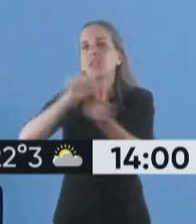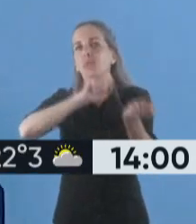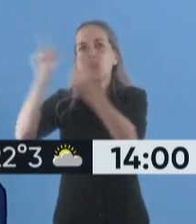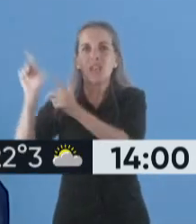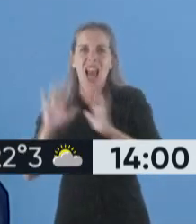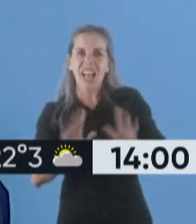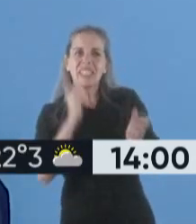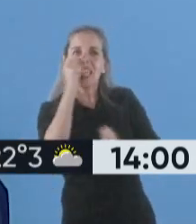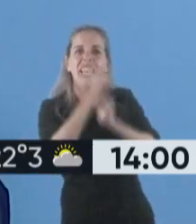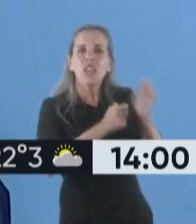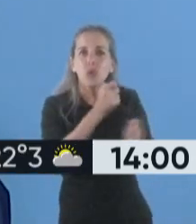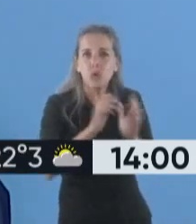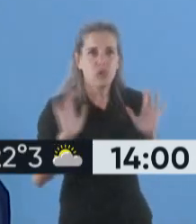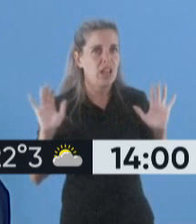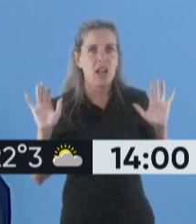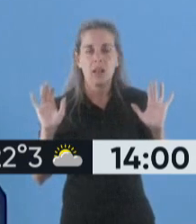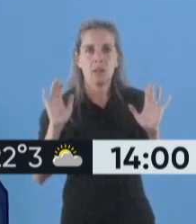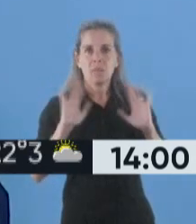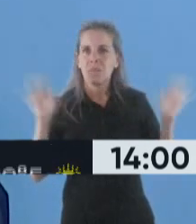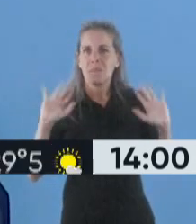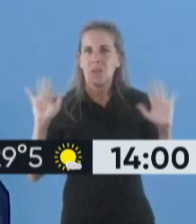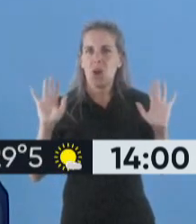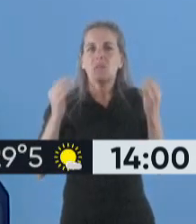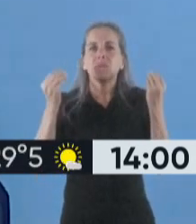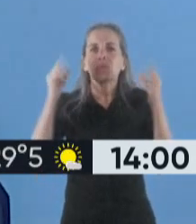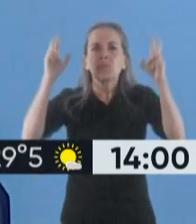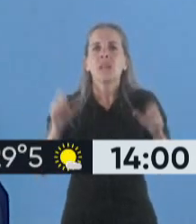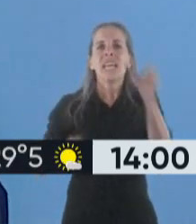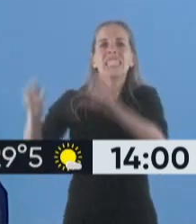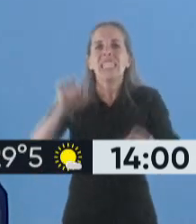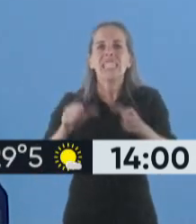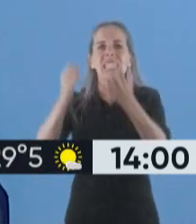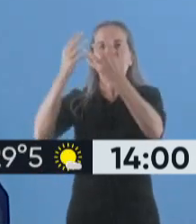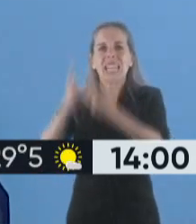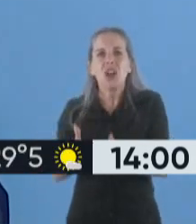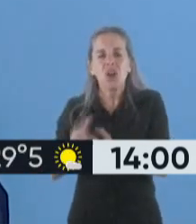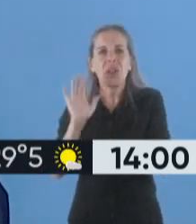nunca aparece. Y la ciencia y la tecnología nunca se desarrolla.